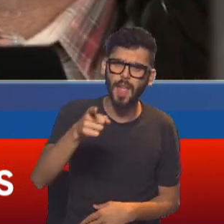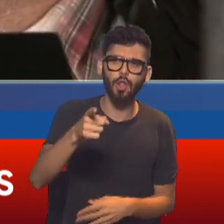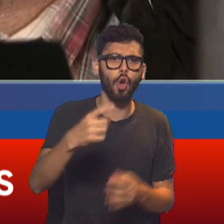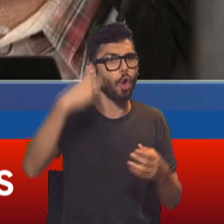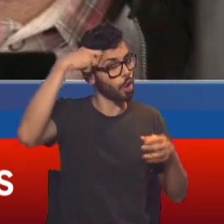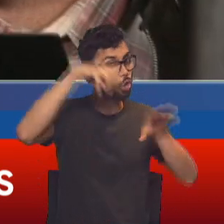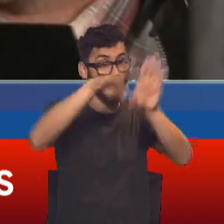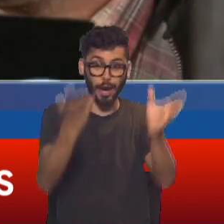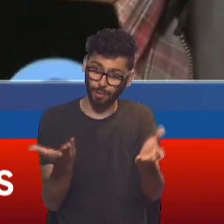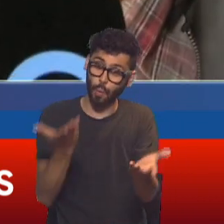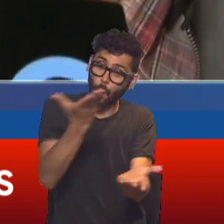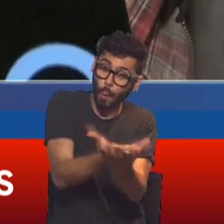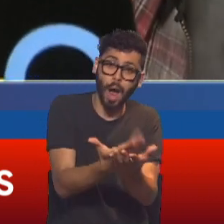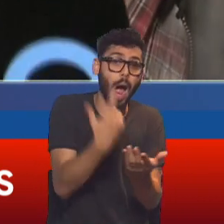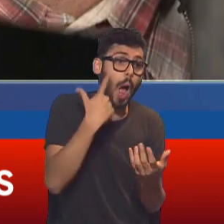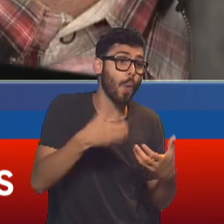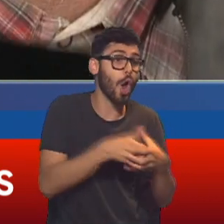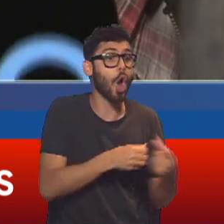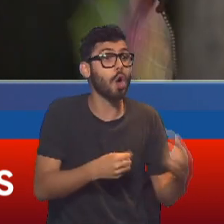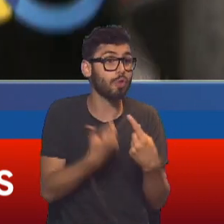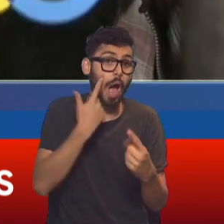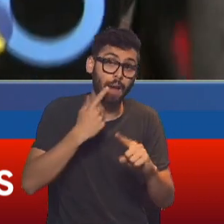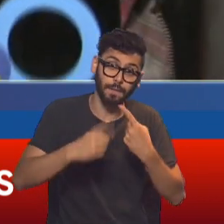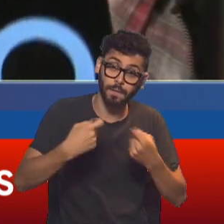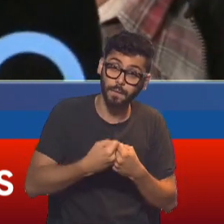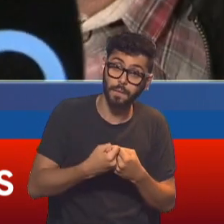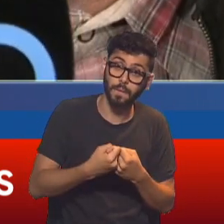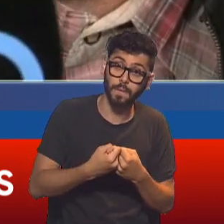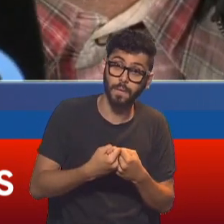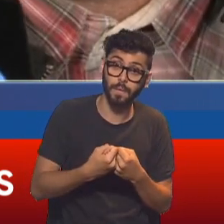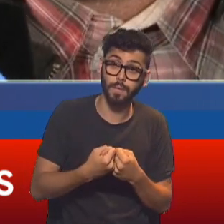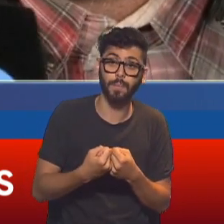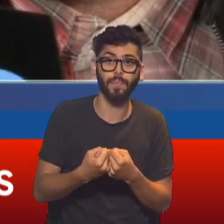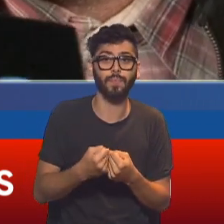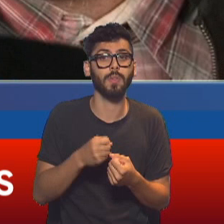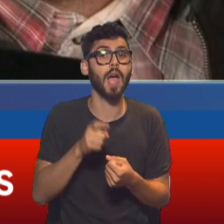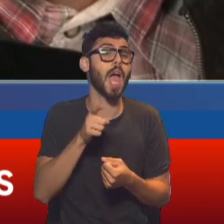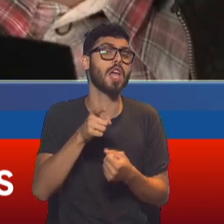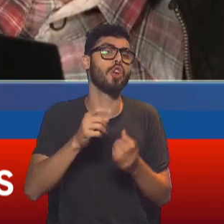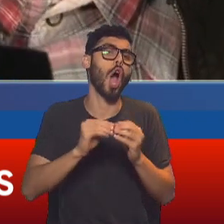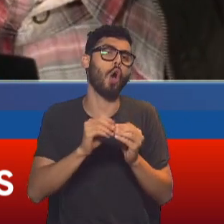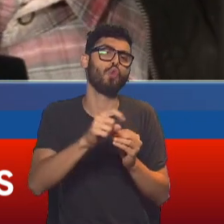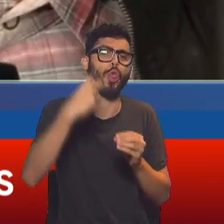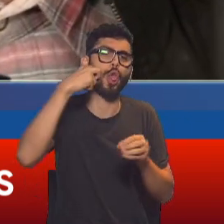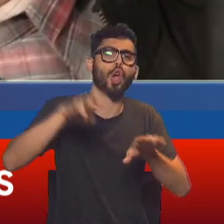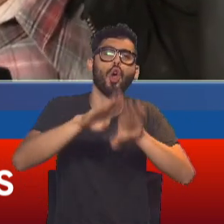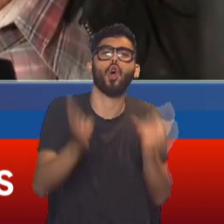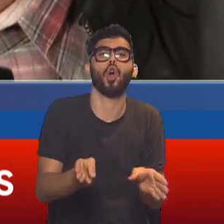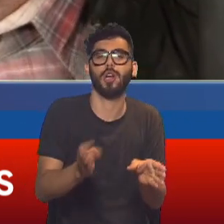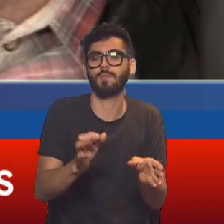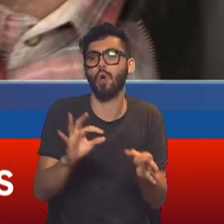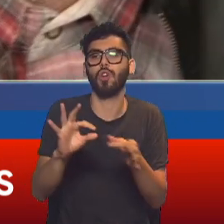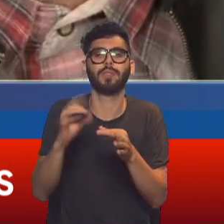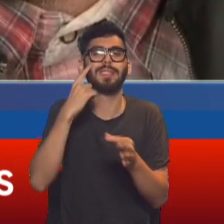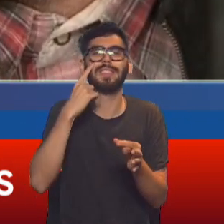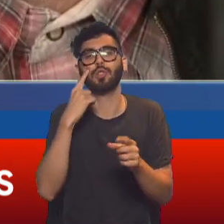oposición también muestre interés sobre este acuerdo? Bueno, eso forma parte de la agenda legislativa, de las articulaciones